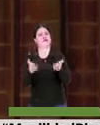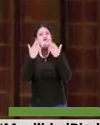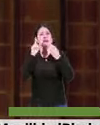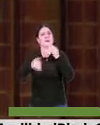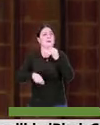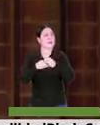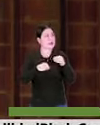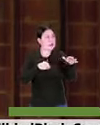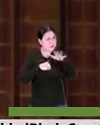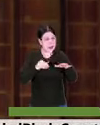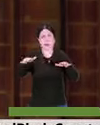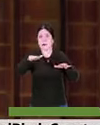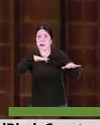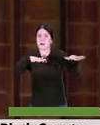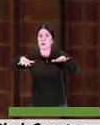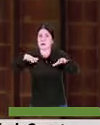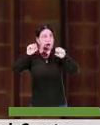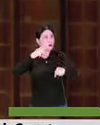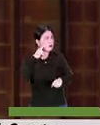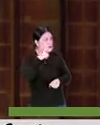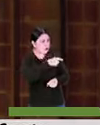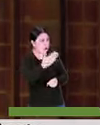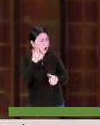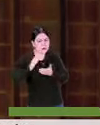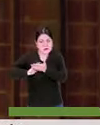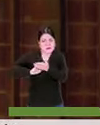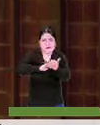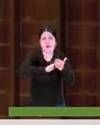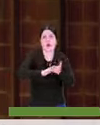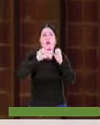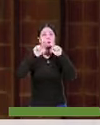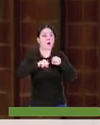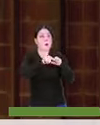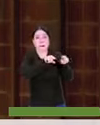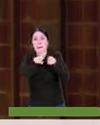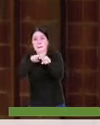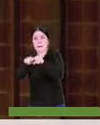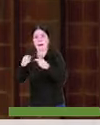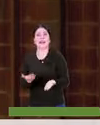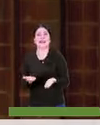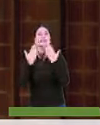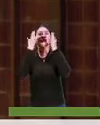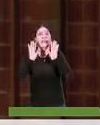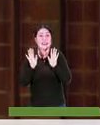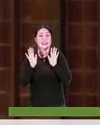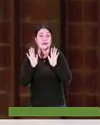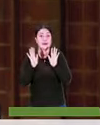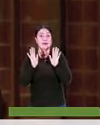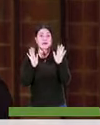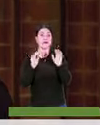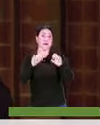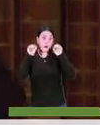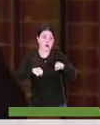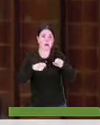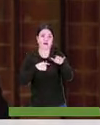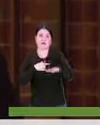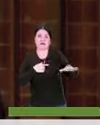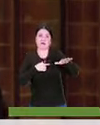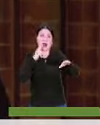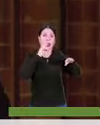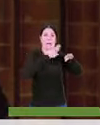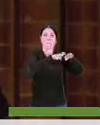las zonas en donde todos nos encontramos en el espacio público, con el parqueo de zonas, con nuestras zonas pagas de